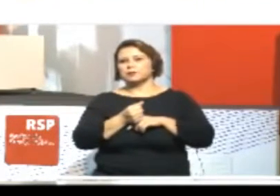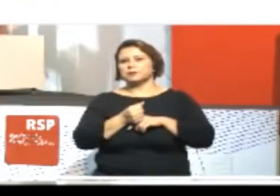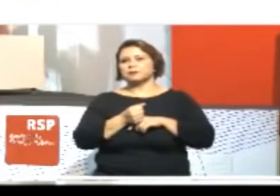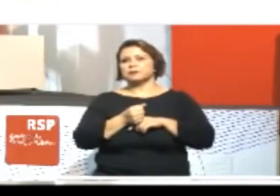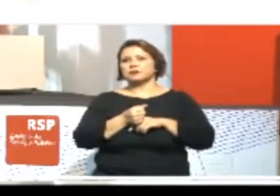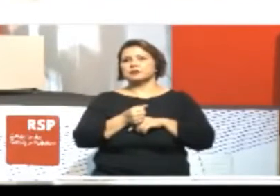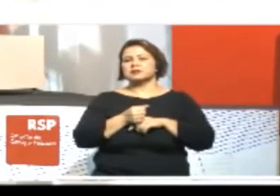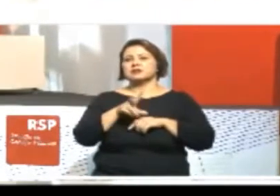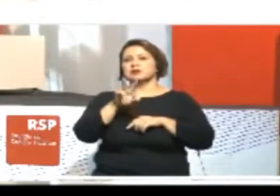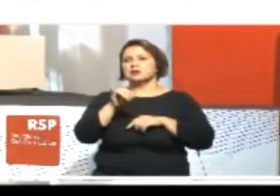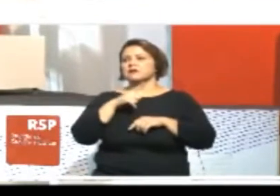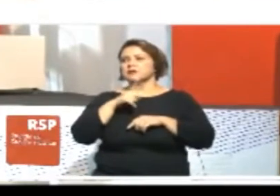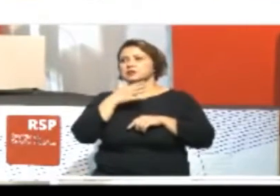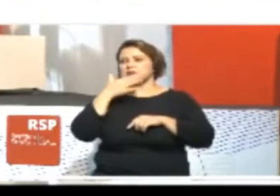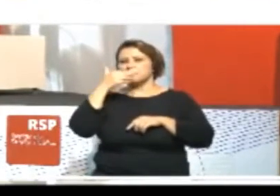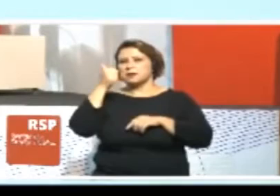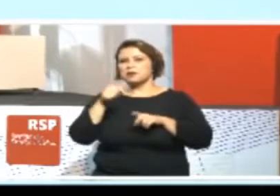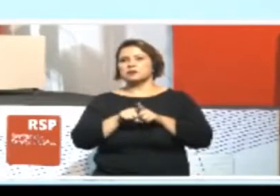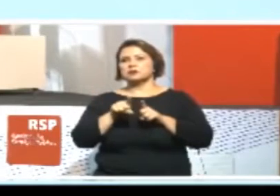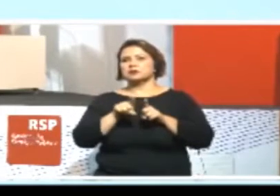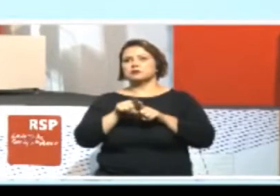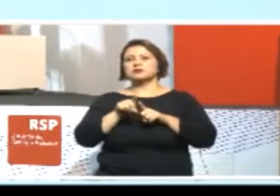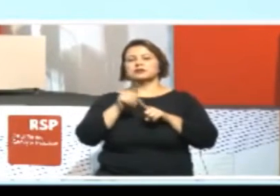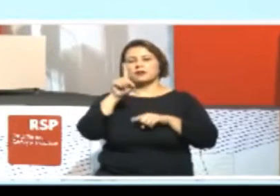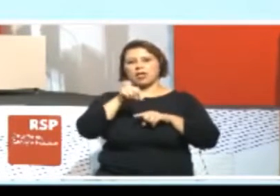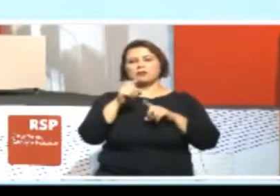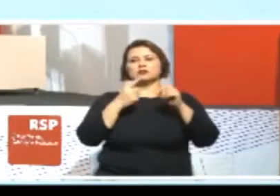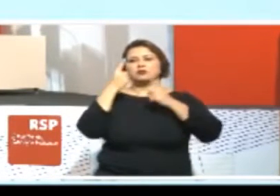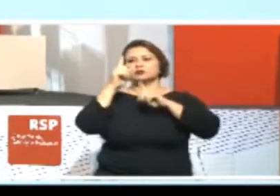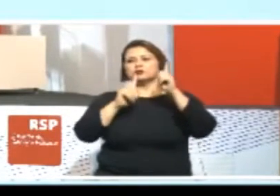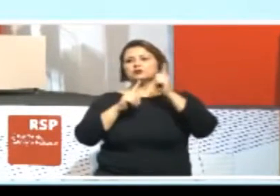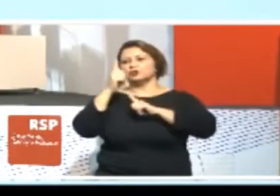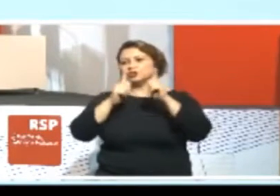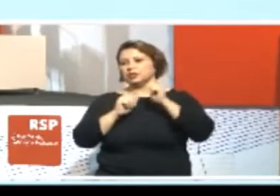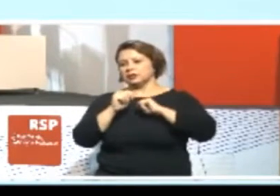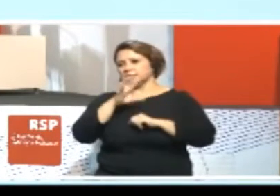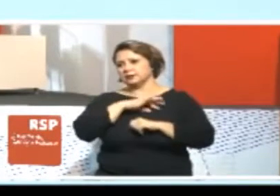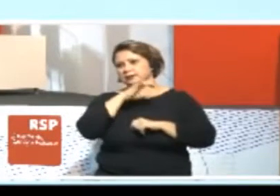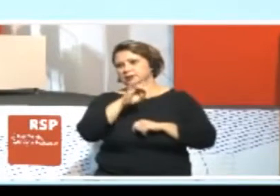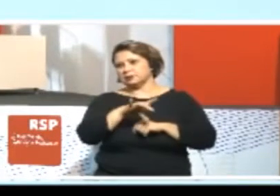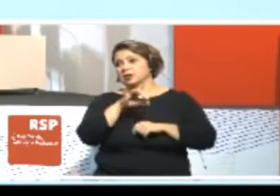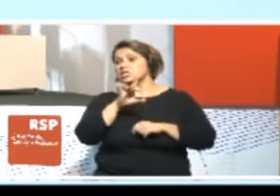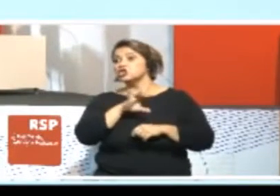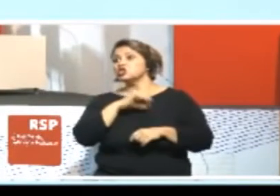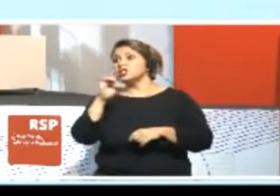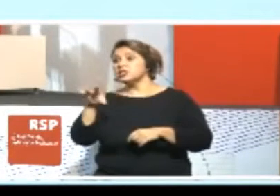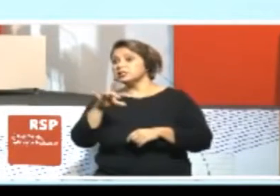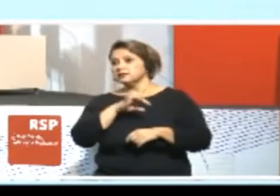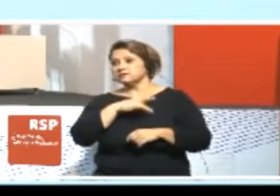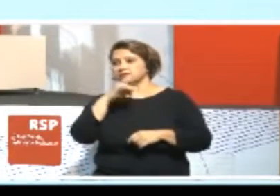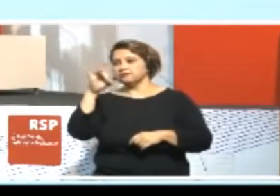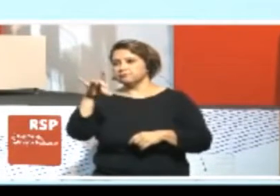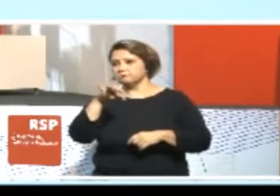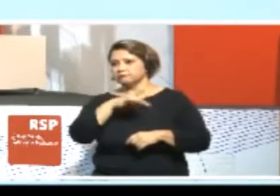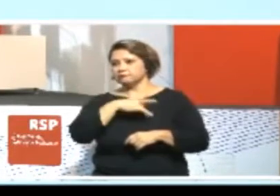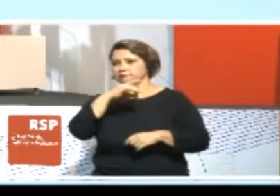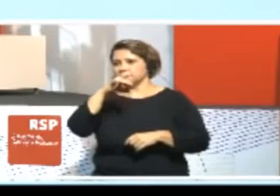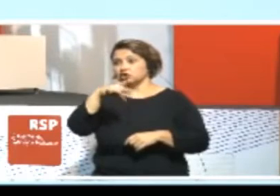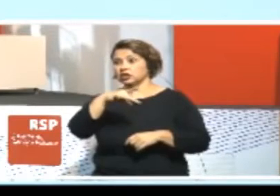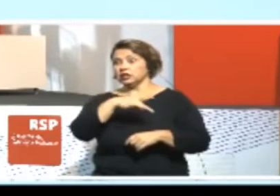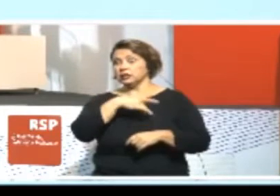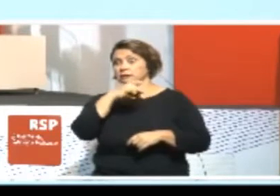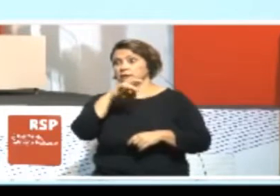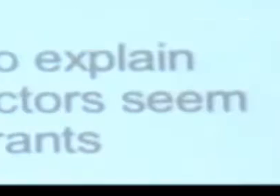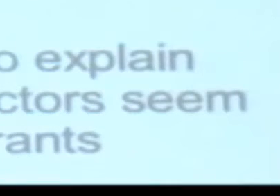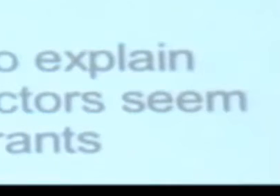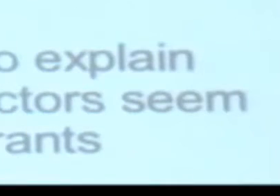de Chile. Entonces, vemos que la capacidad administrativa en el caso de Chile influye mucho para la obtención de convenios y que